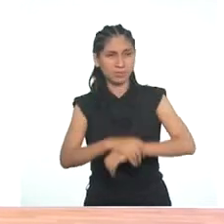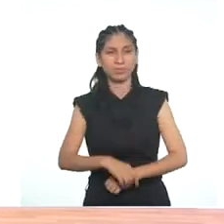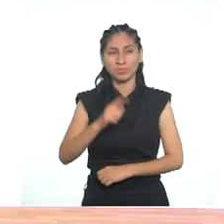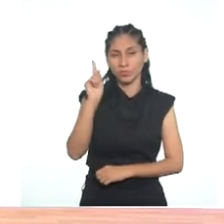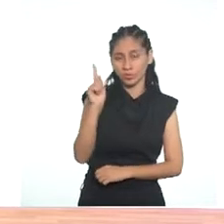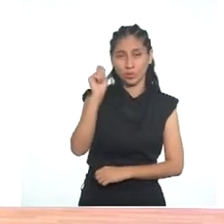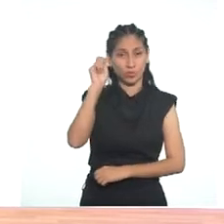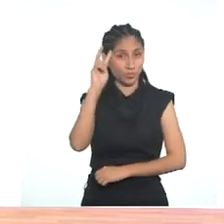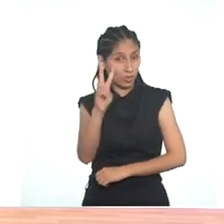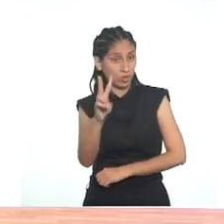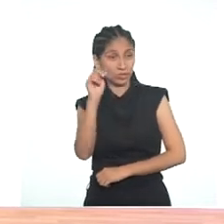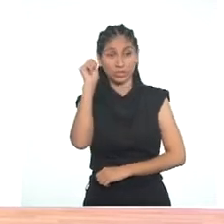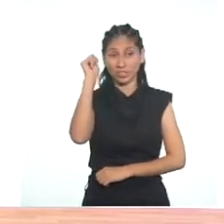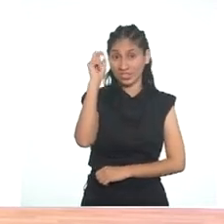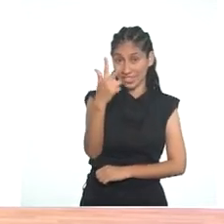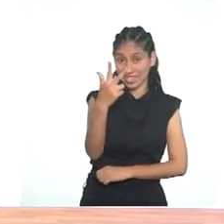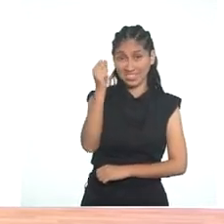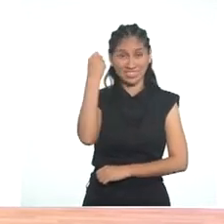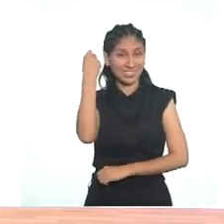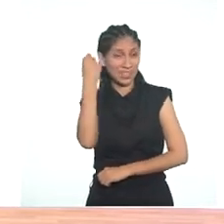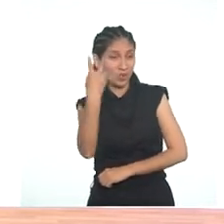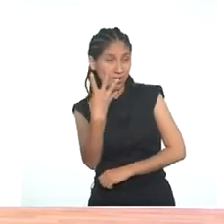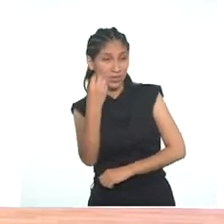5, 6, 7, va. Y